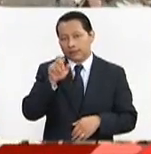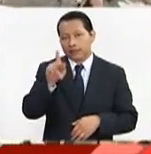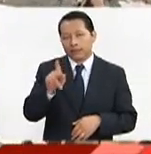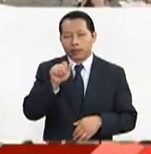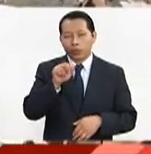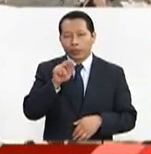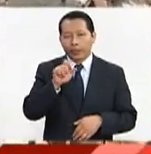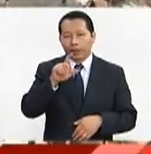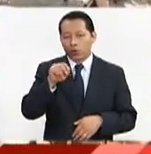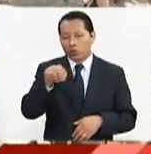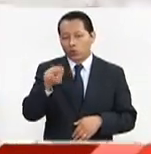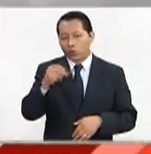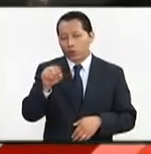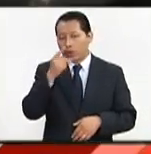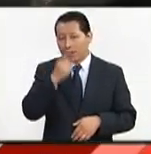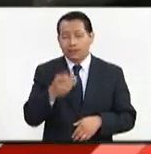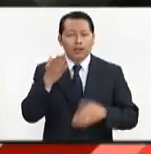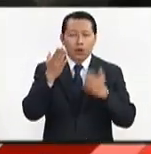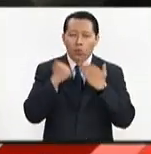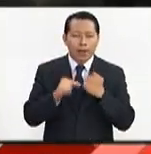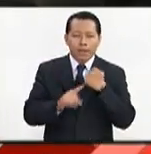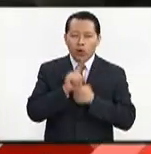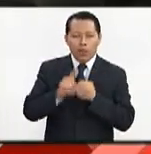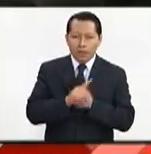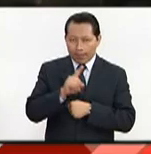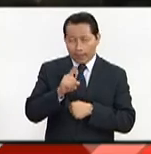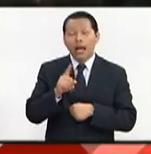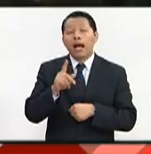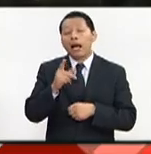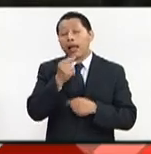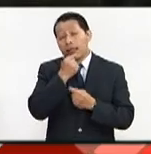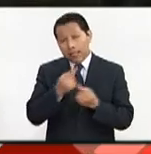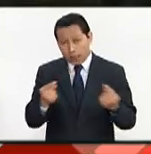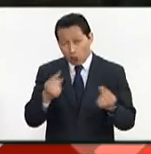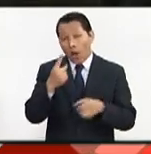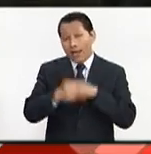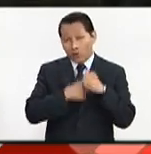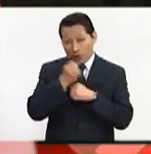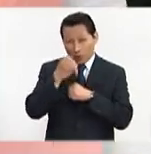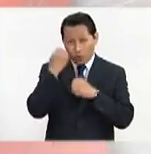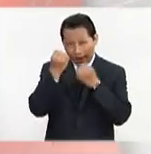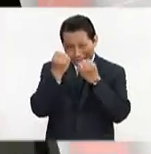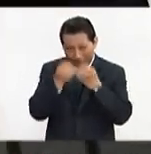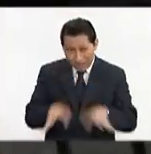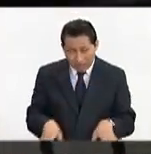Pública, Aurelio Nuño, aseguró que no hay riesgo de que se pierda el ciclo escolar por el cierre de escuelas.